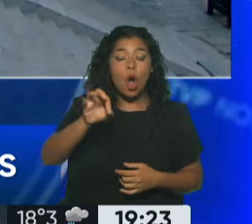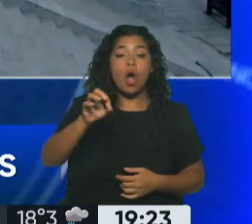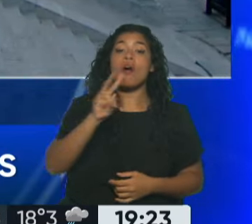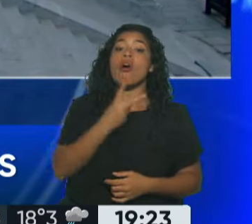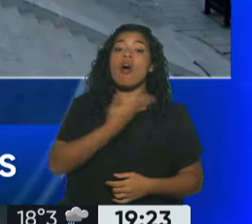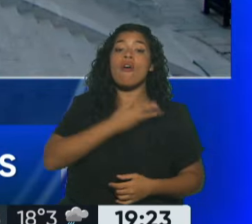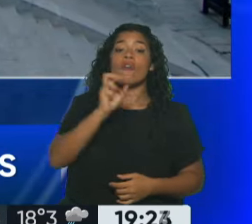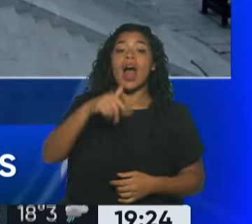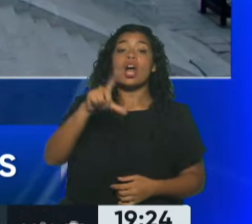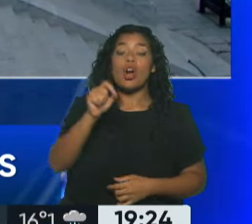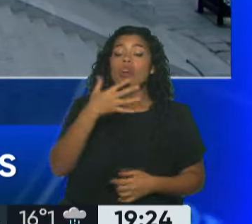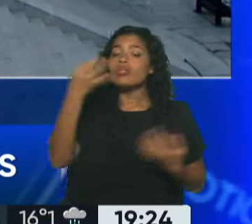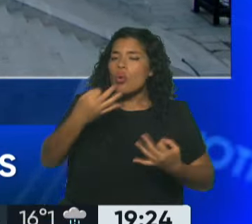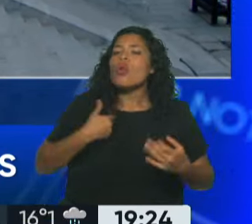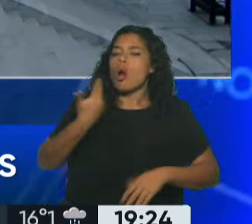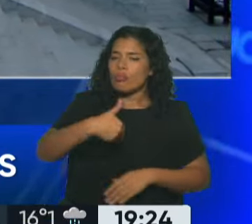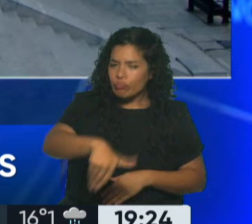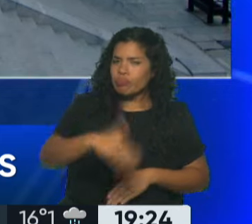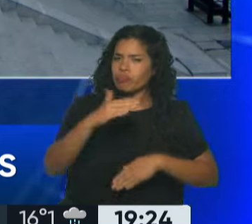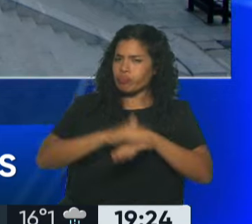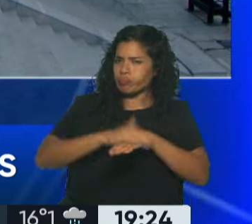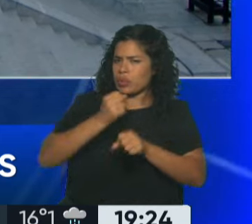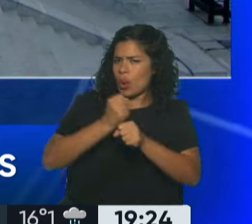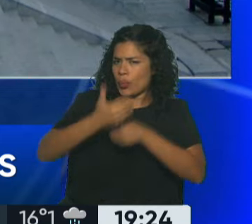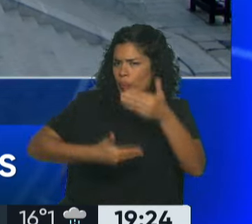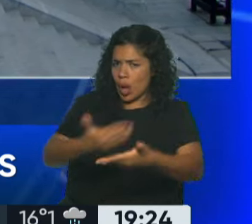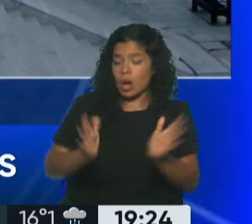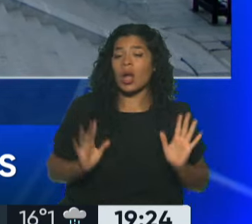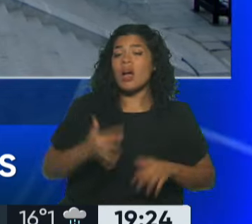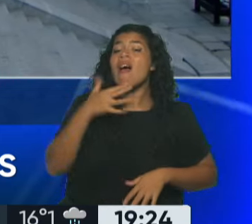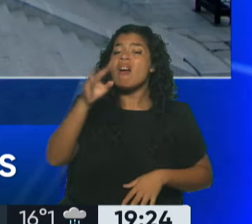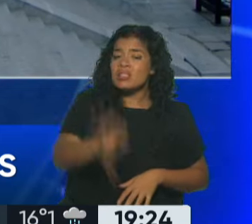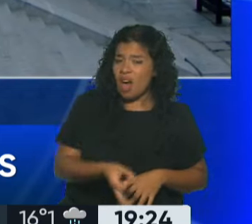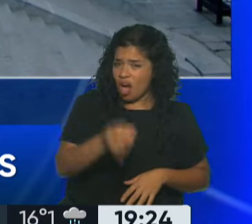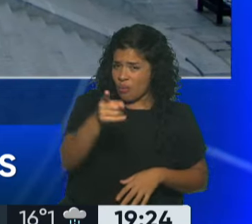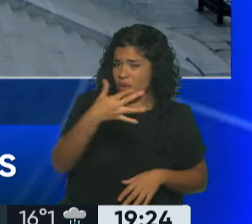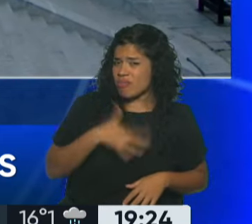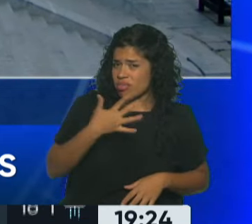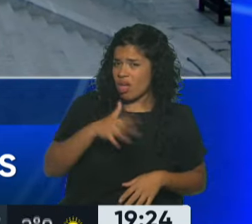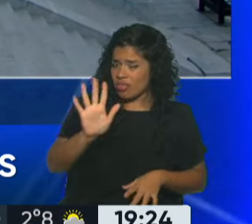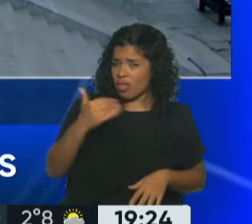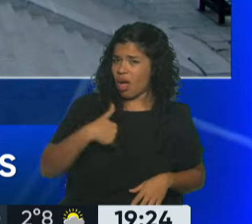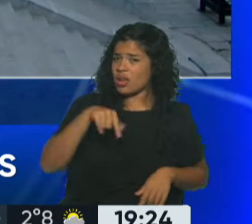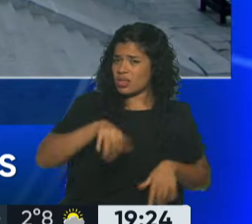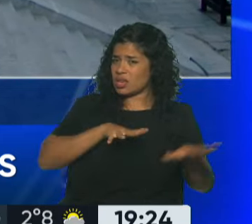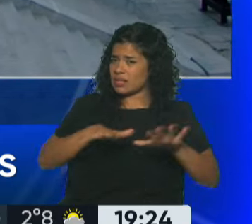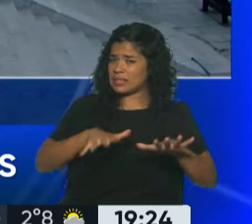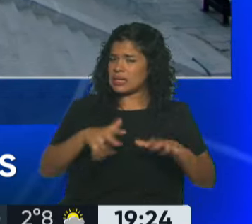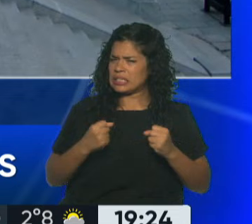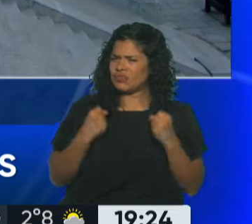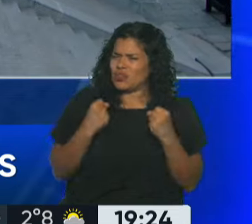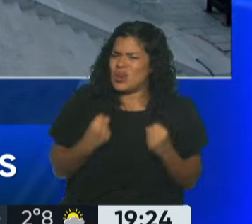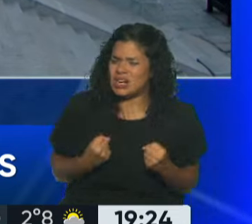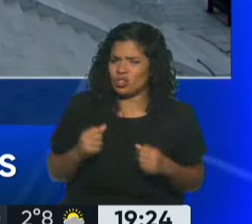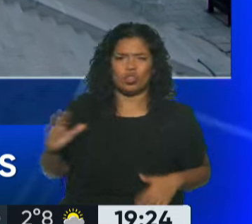teniendo la relación que tiene que tener, entendiendo que en un programa como lo tiene la Argentina, todos tenemos que compartir el esfuerzo, las provincias,